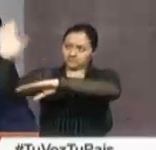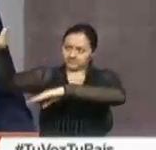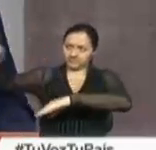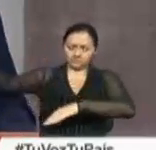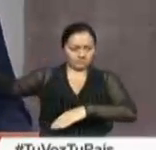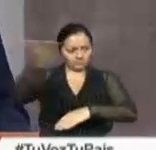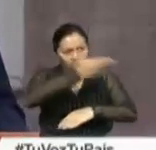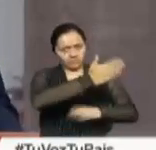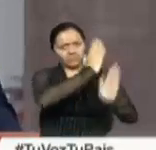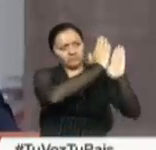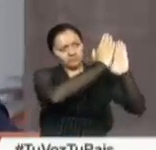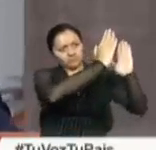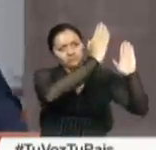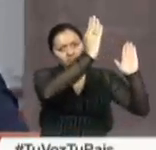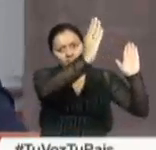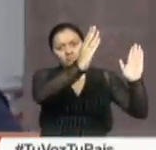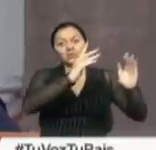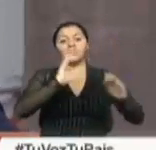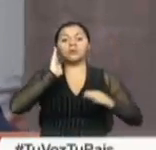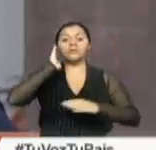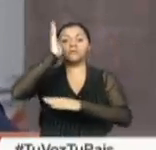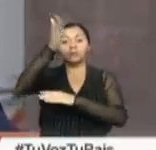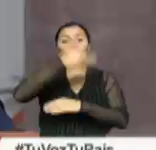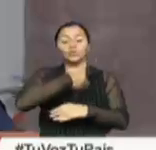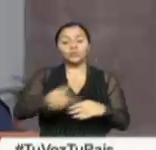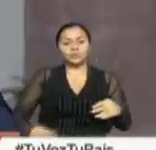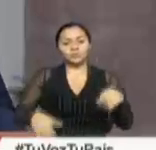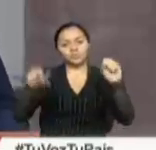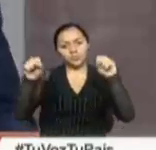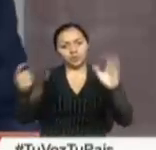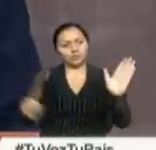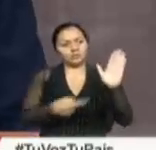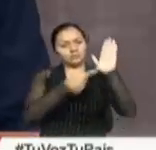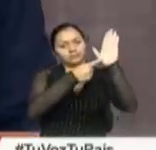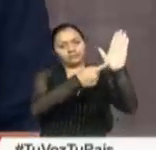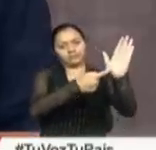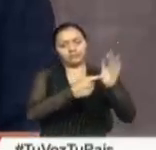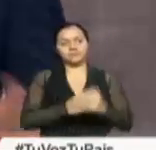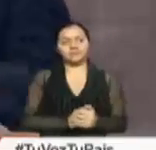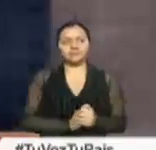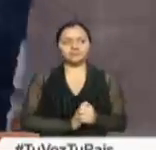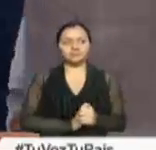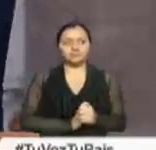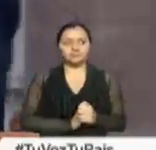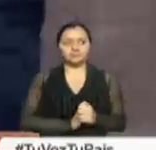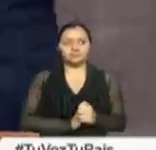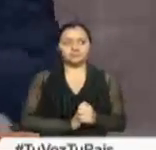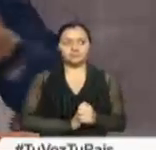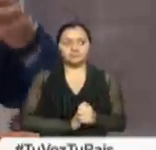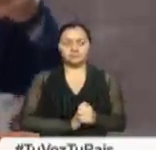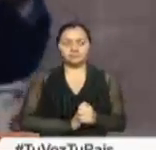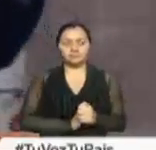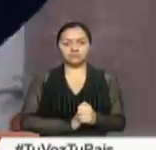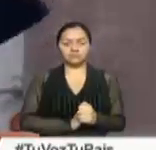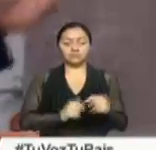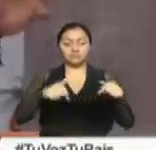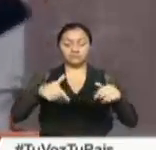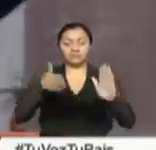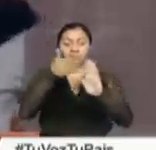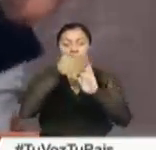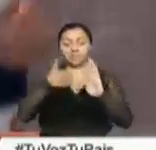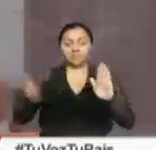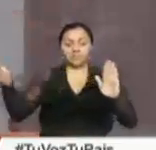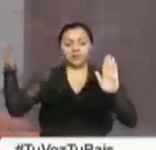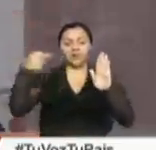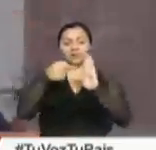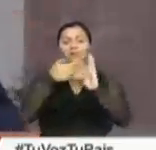familias, y para que los futuros presidentes puedan exponer los que recibirán. Esto tiene plan, hay margen